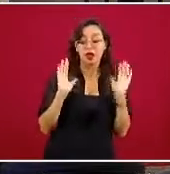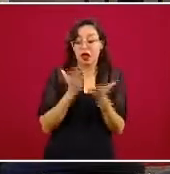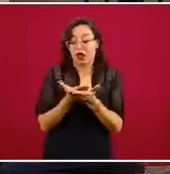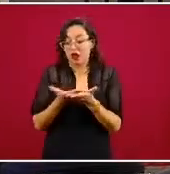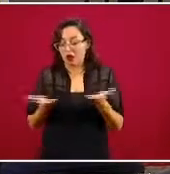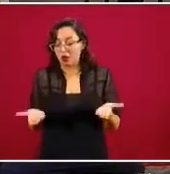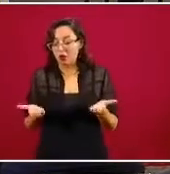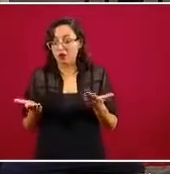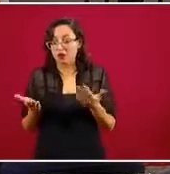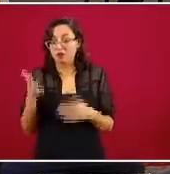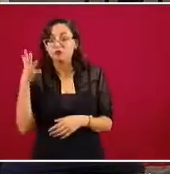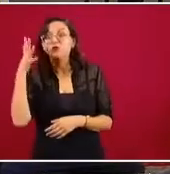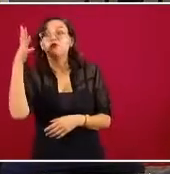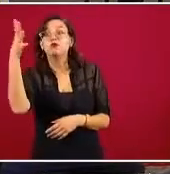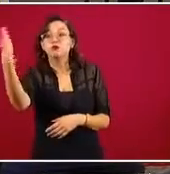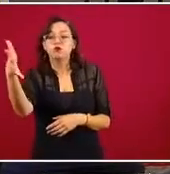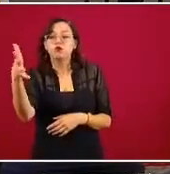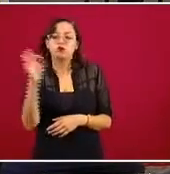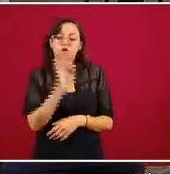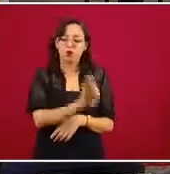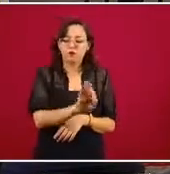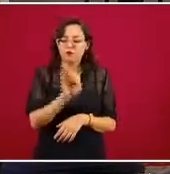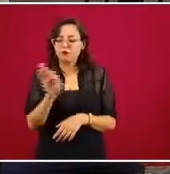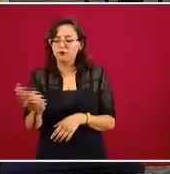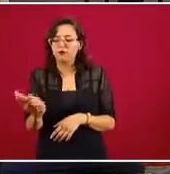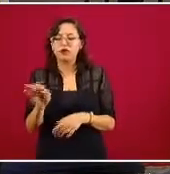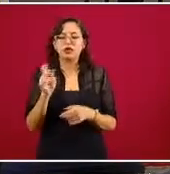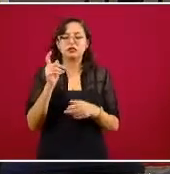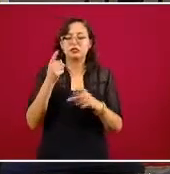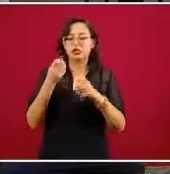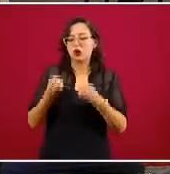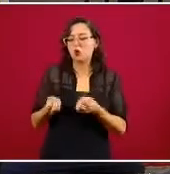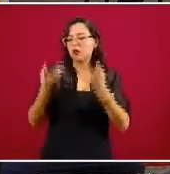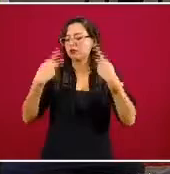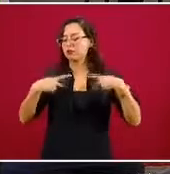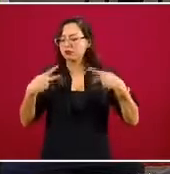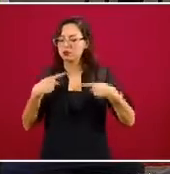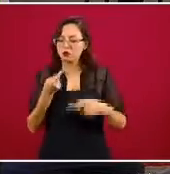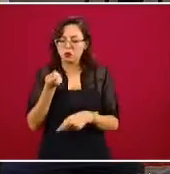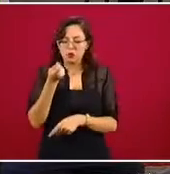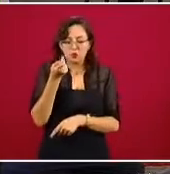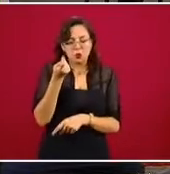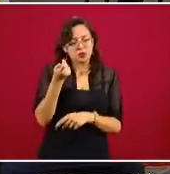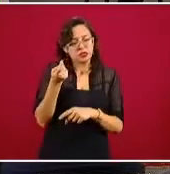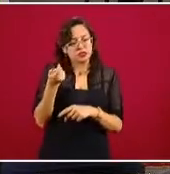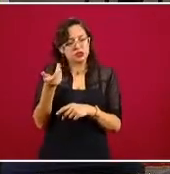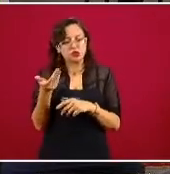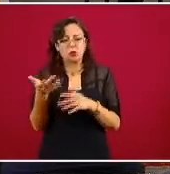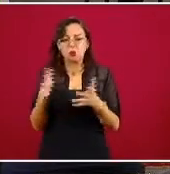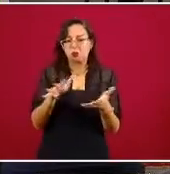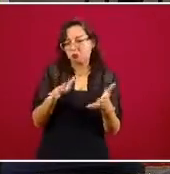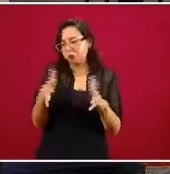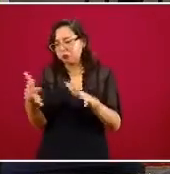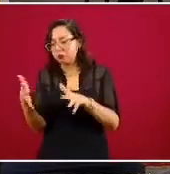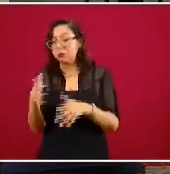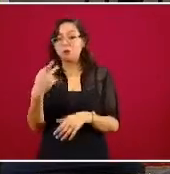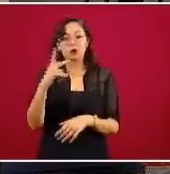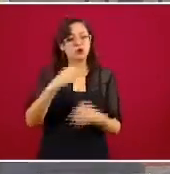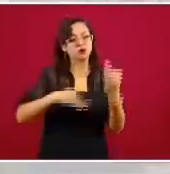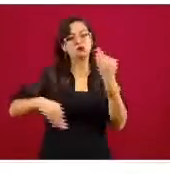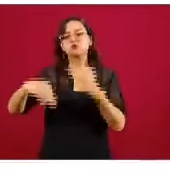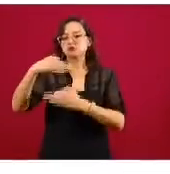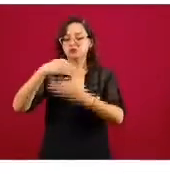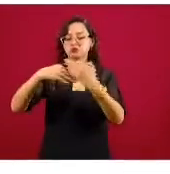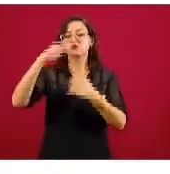a pasar. Pequeñas variaciones en fechas, en número de casos, etcétera, pero en general todos coincidieron con este